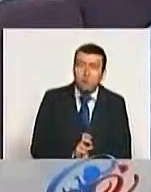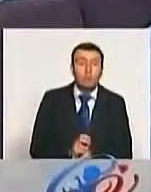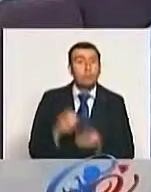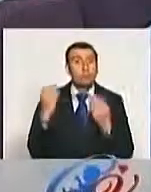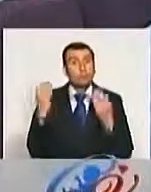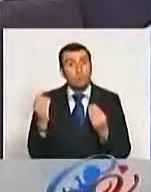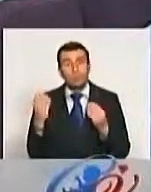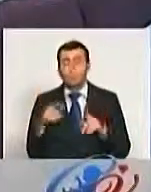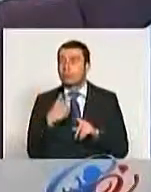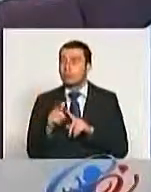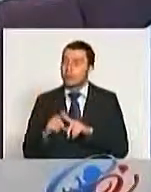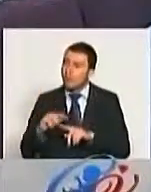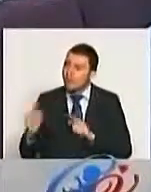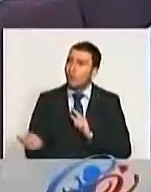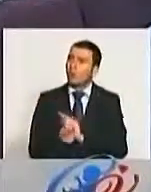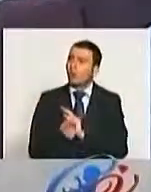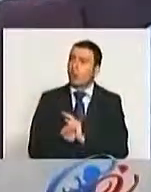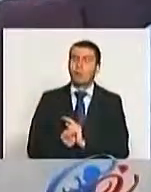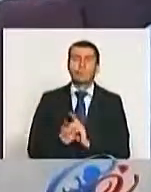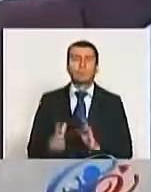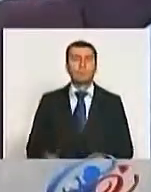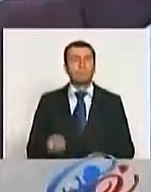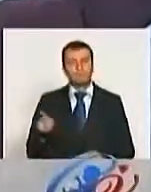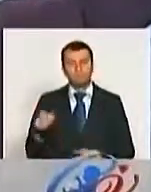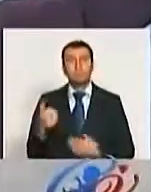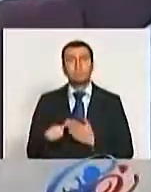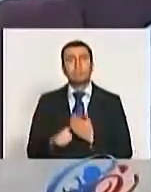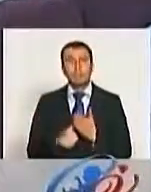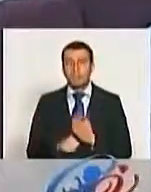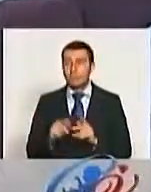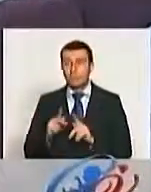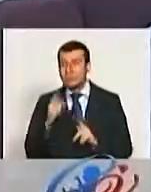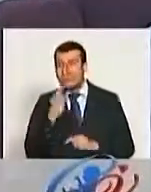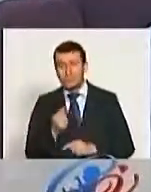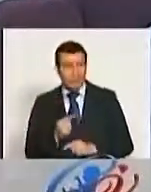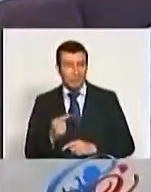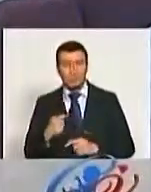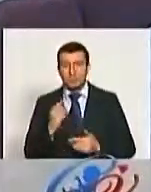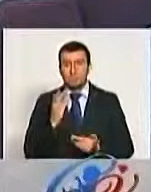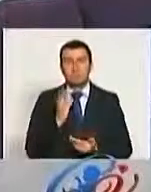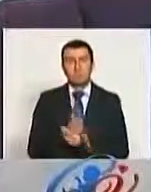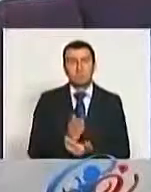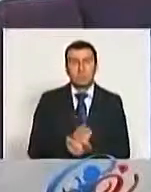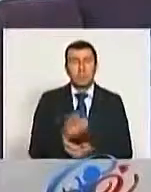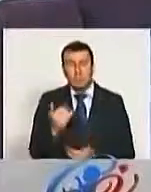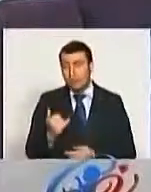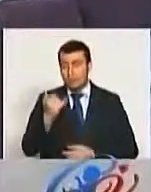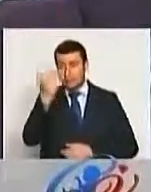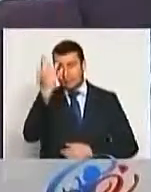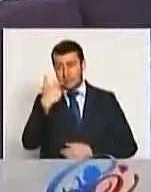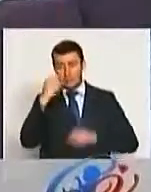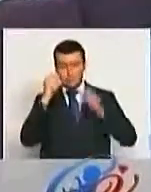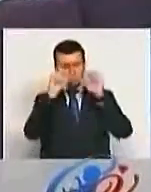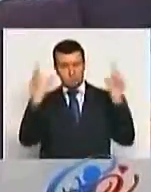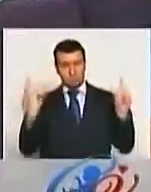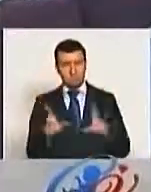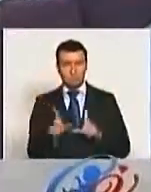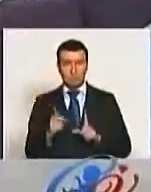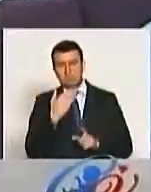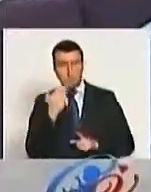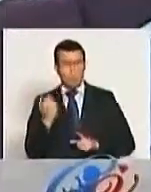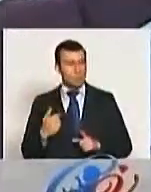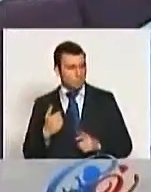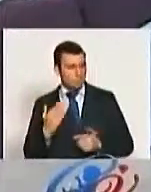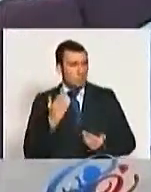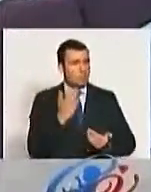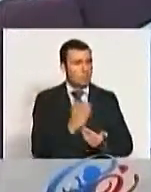hemos encontrado gracias a estos programas que la gente dice, me voy a ir a hacer un examen preventivo. porque hay gente que todavía dice, me hago